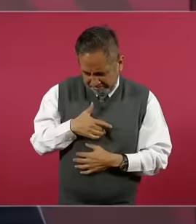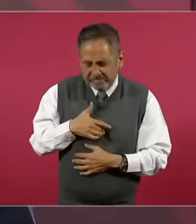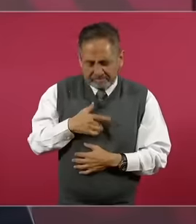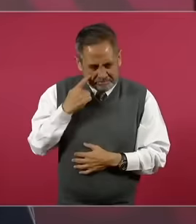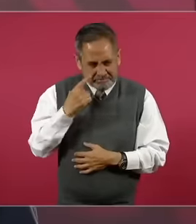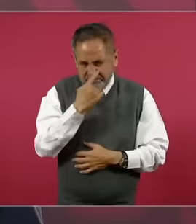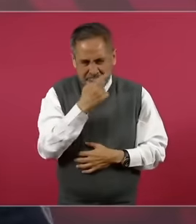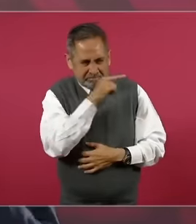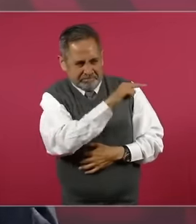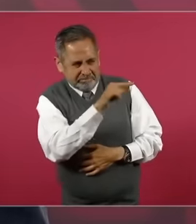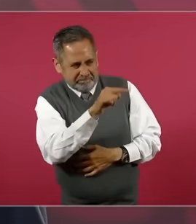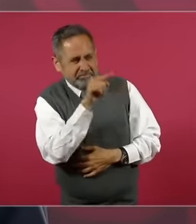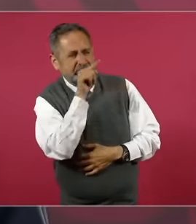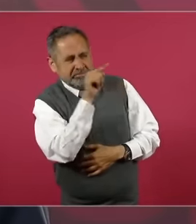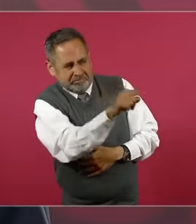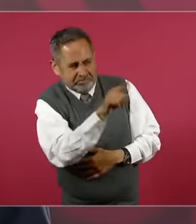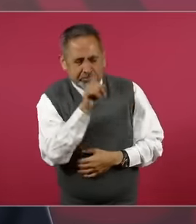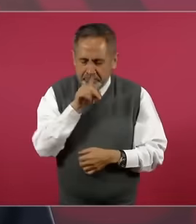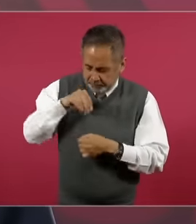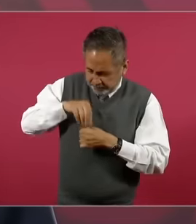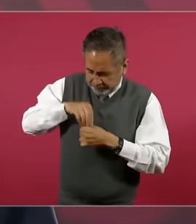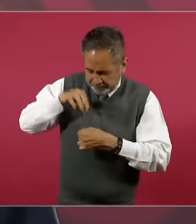manera libre, en secreto,